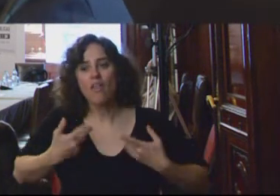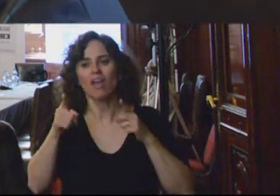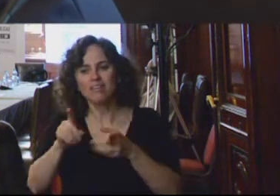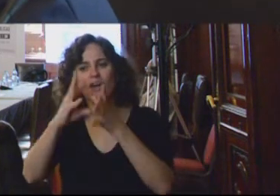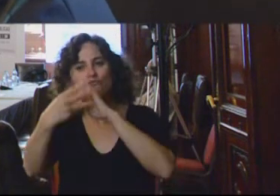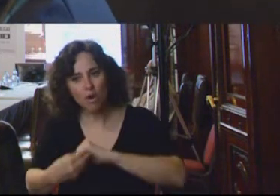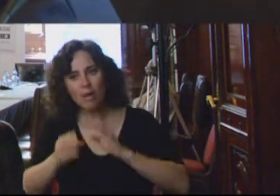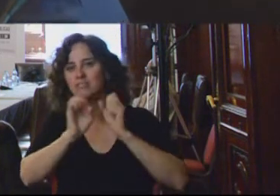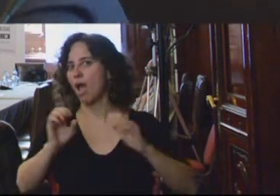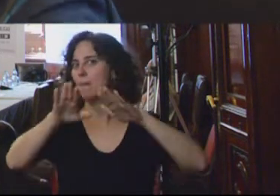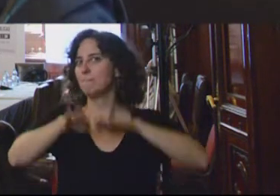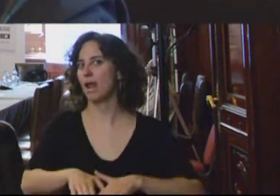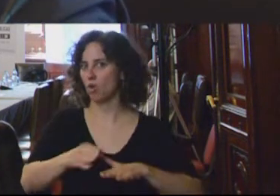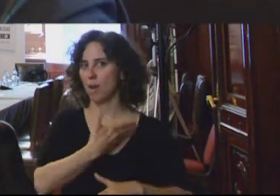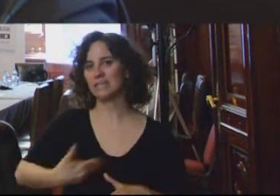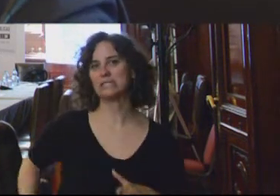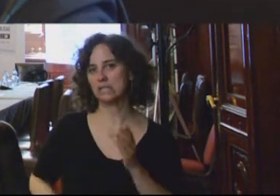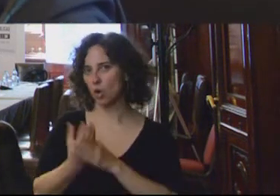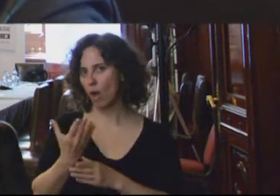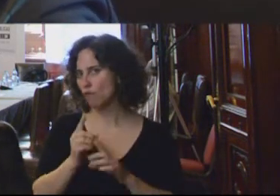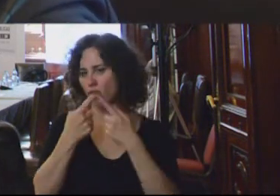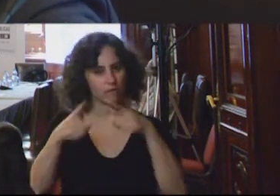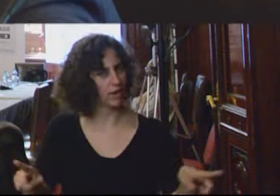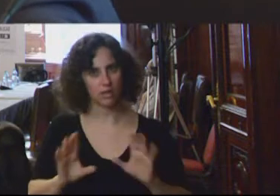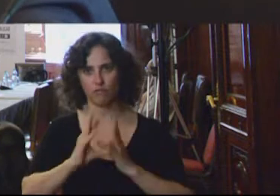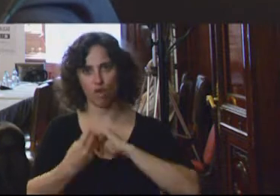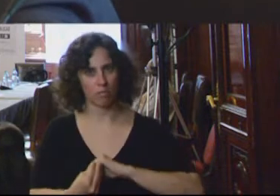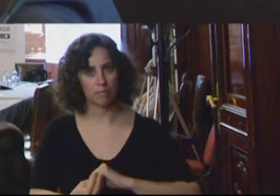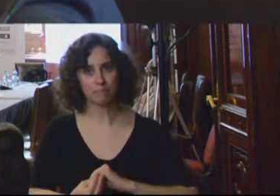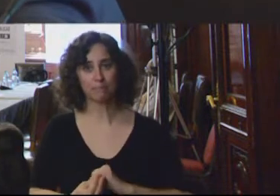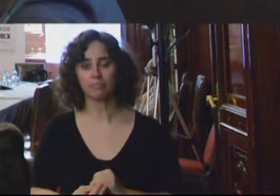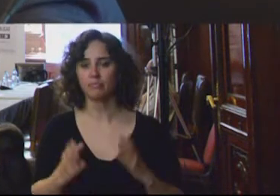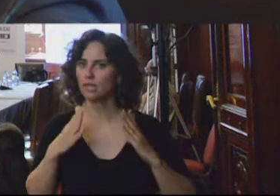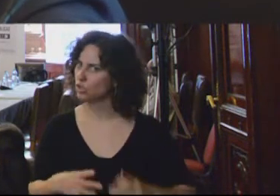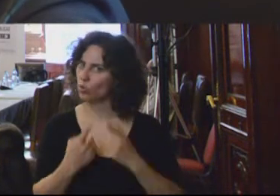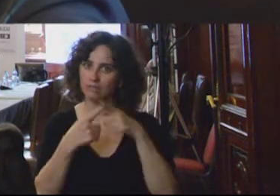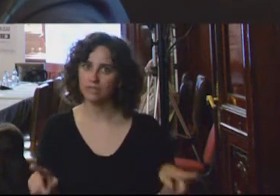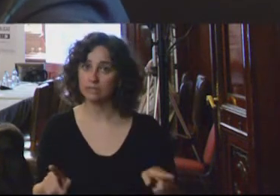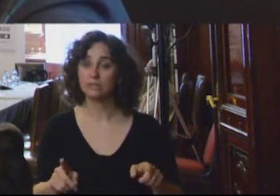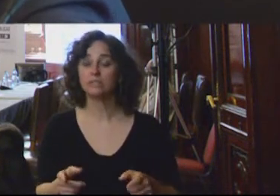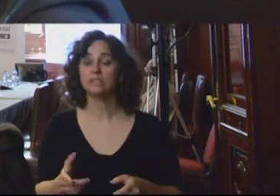haya cesado por parte del presidente Lenín Moreno. A mí me gustaría también hacerles